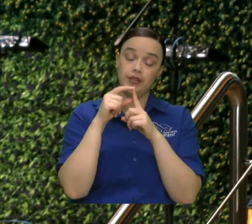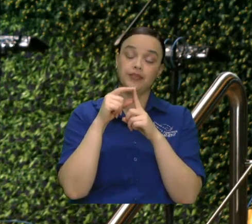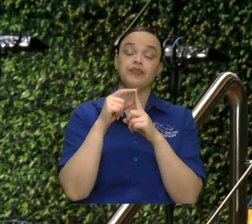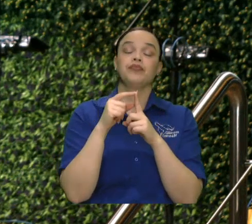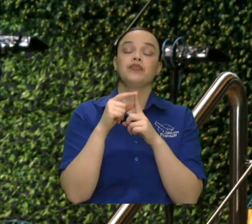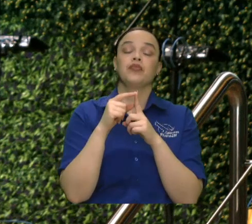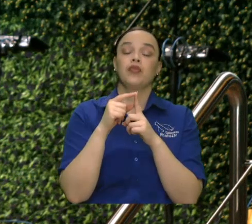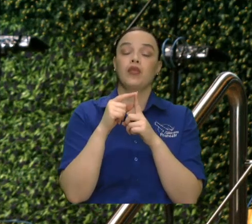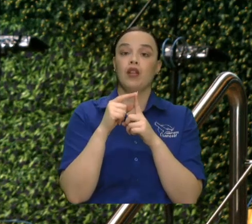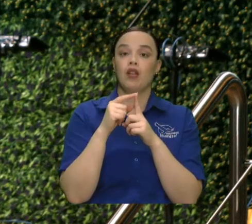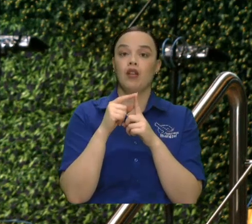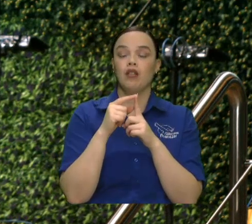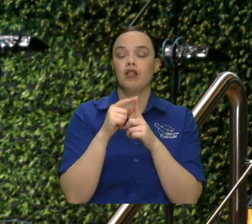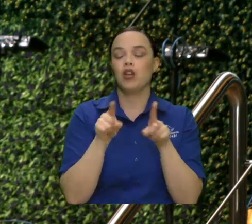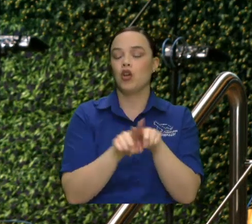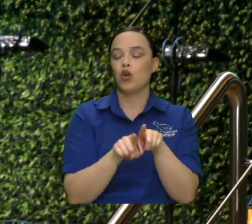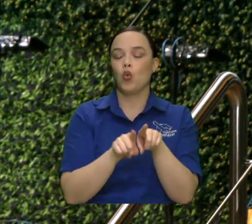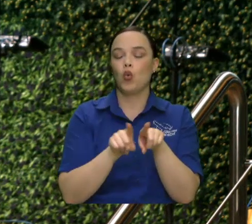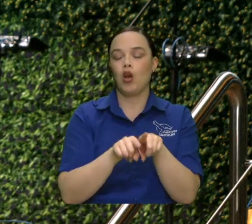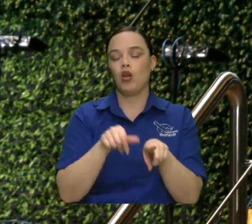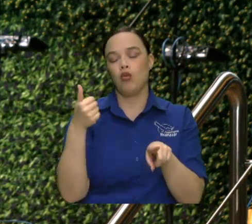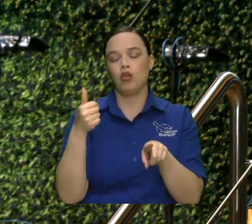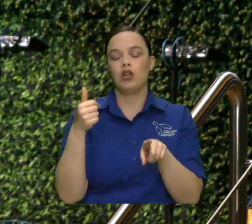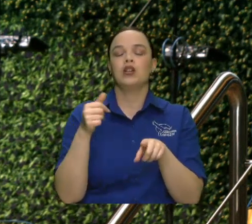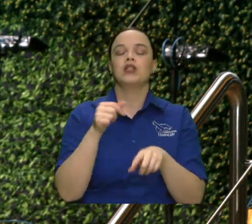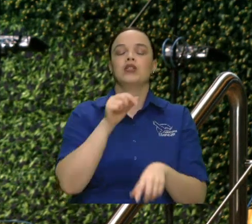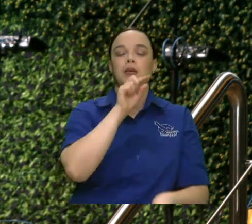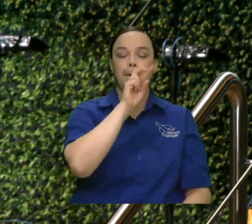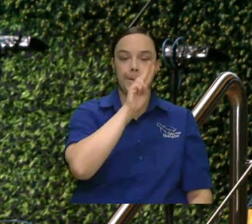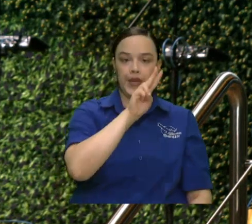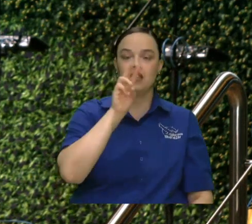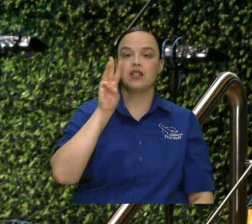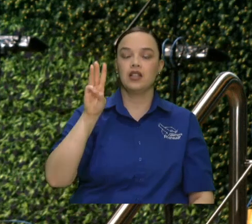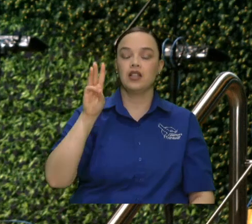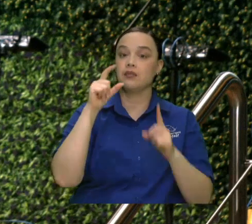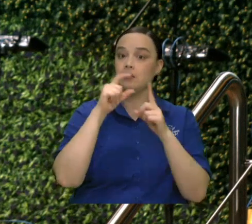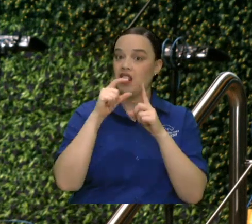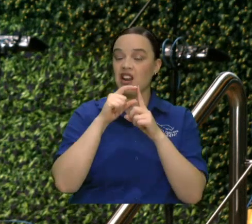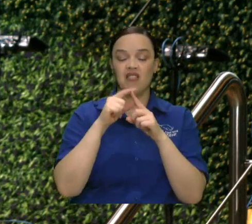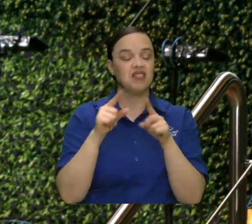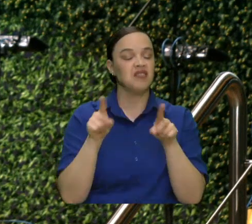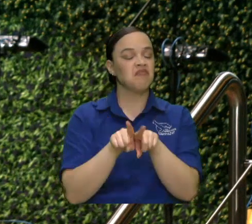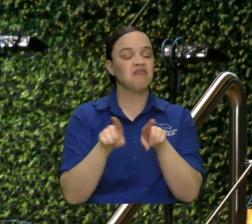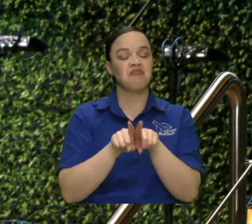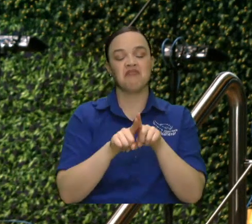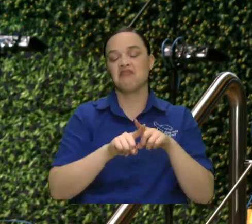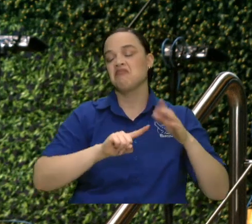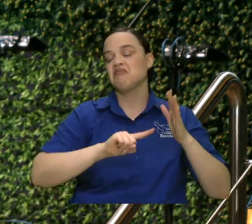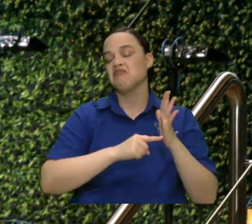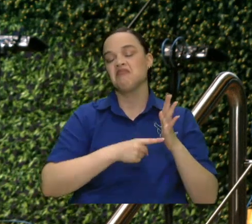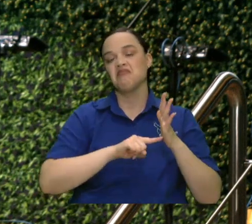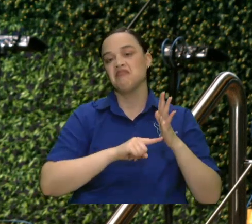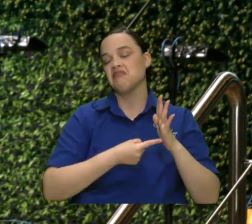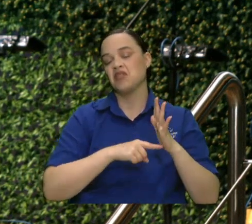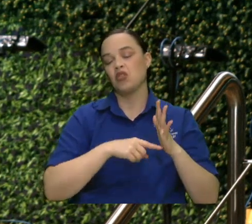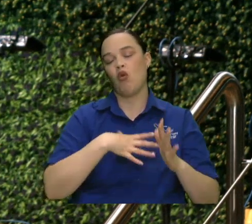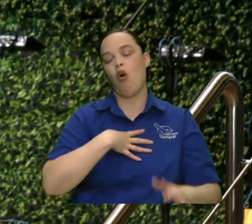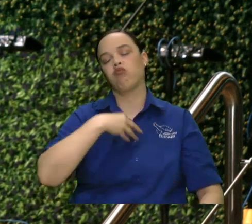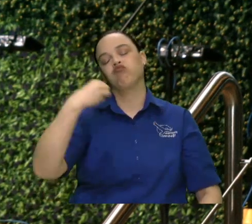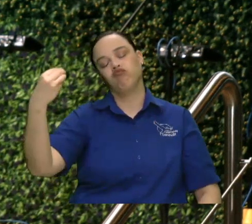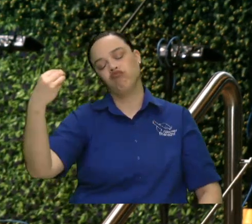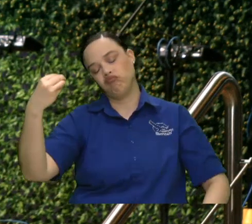como las otras 23 a parte de los del significado como en este caso que significa salir a la batalla